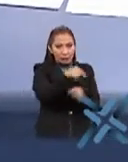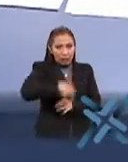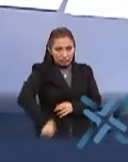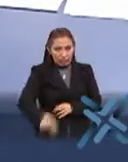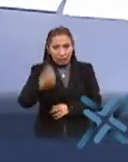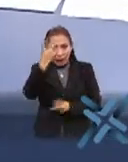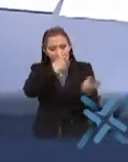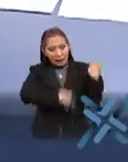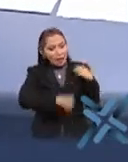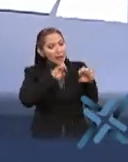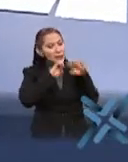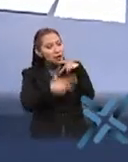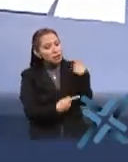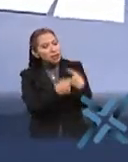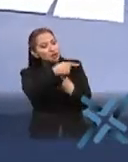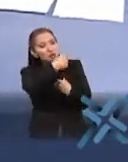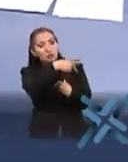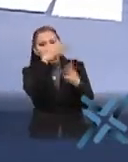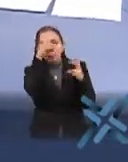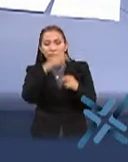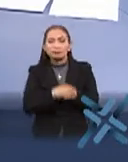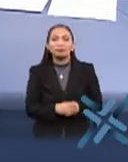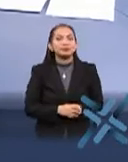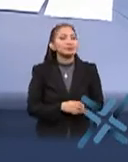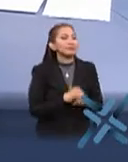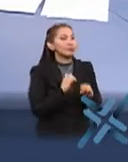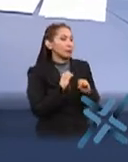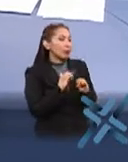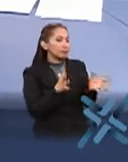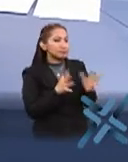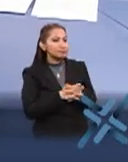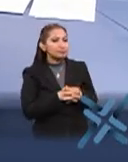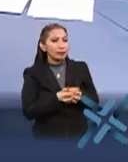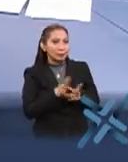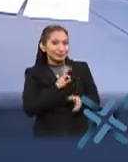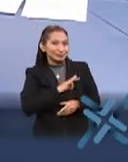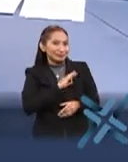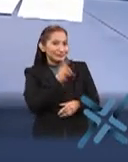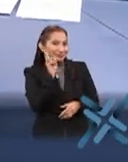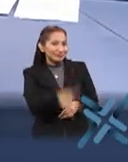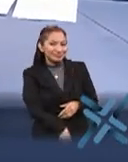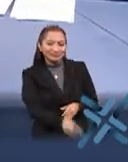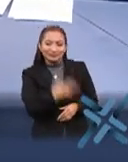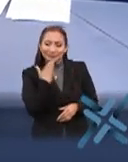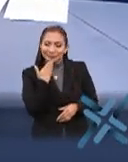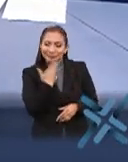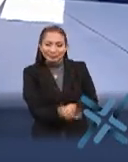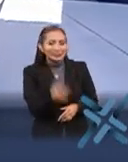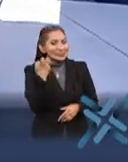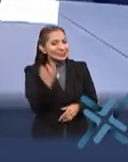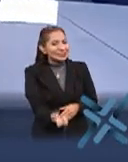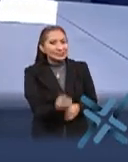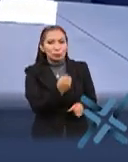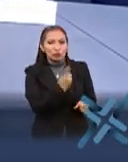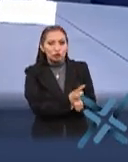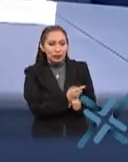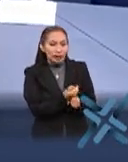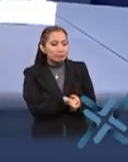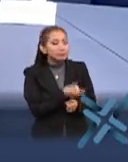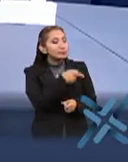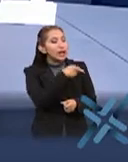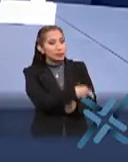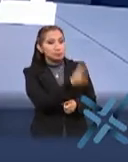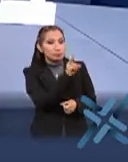aquí, van a venir los reporteros a hablar de sus temas. Así es, justamente, pues enhorabuena, también los felicito por esta oportunidad.